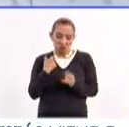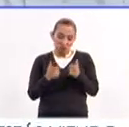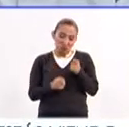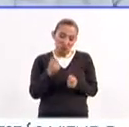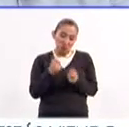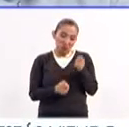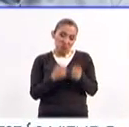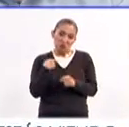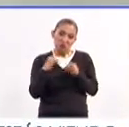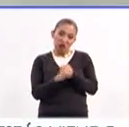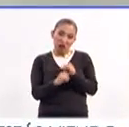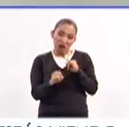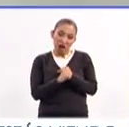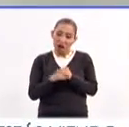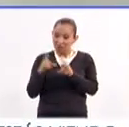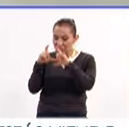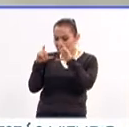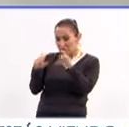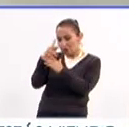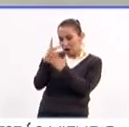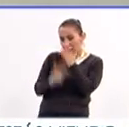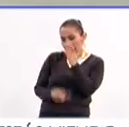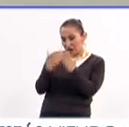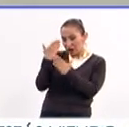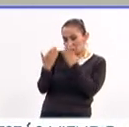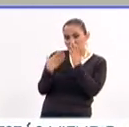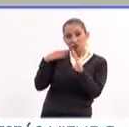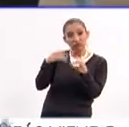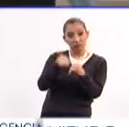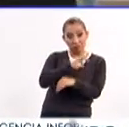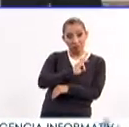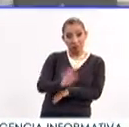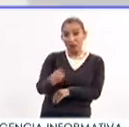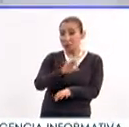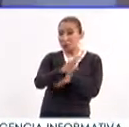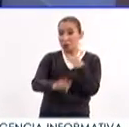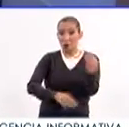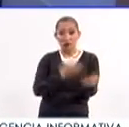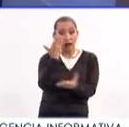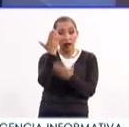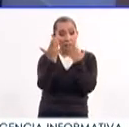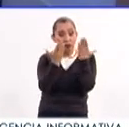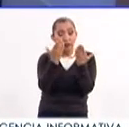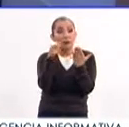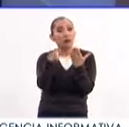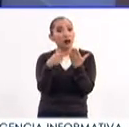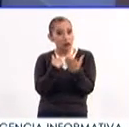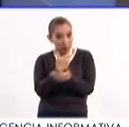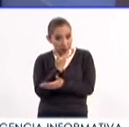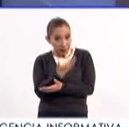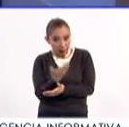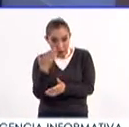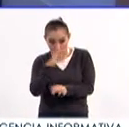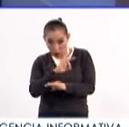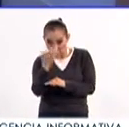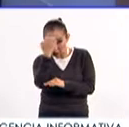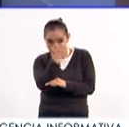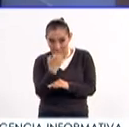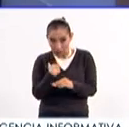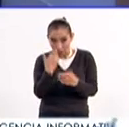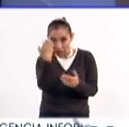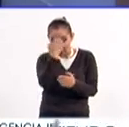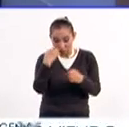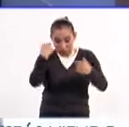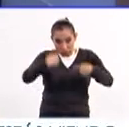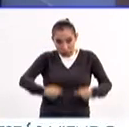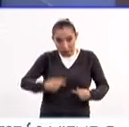medios digitales, plataformas y programas de estudio que están al alcance de todos. La pregunta es, ¿tenemos ese mismo acceso a la evaluación? En